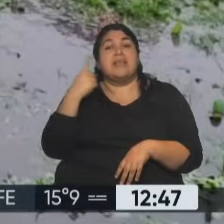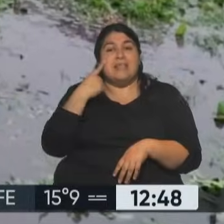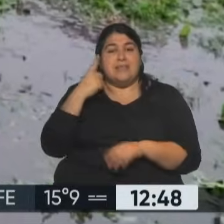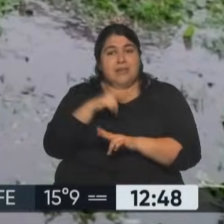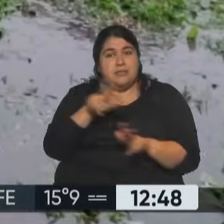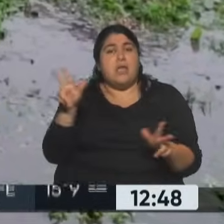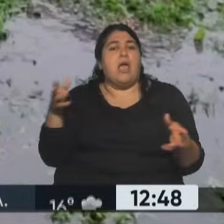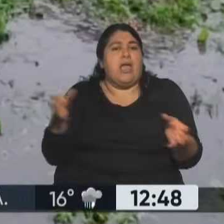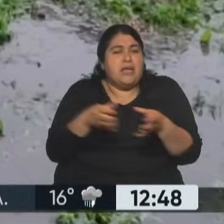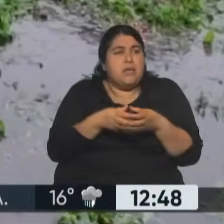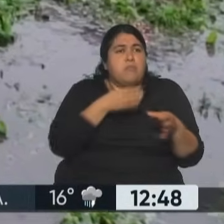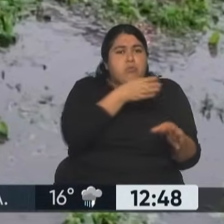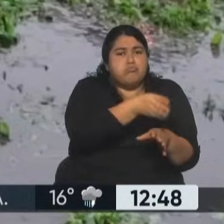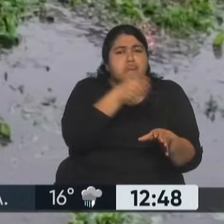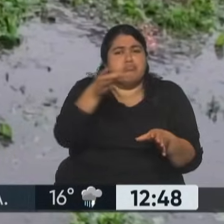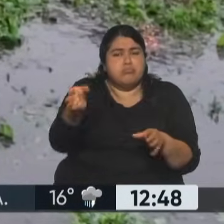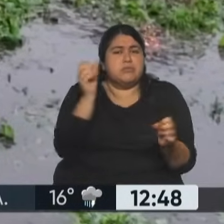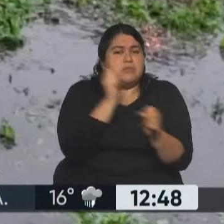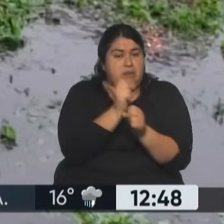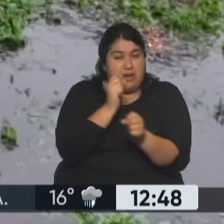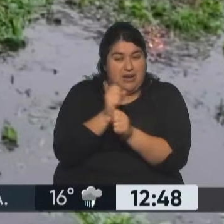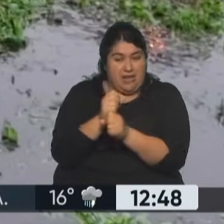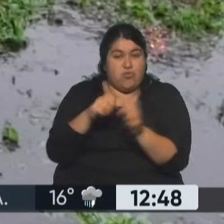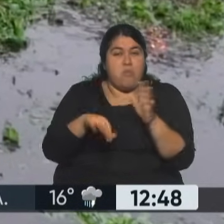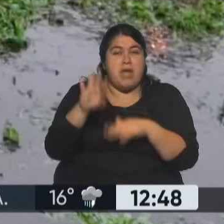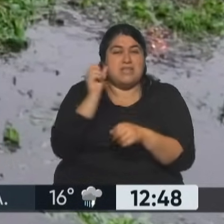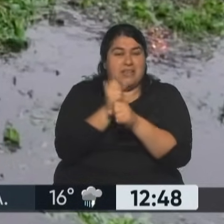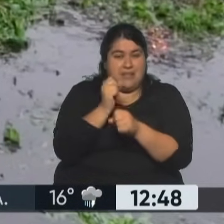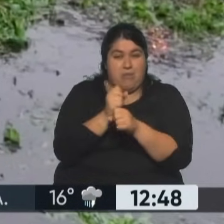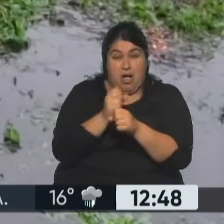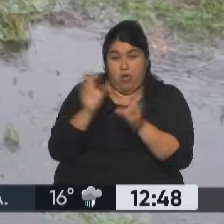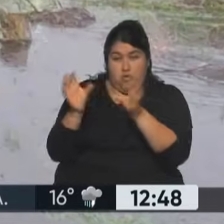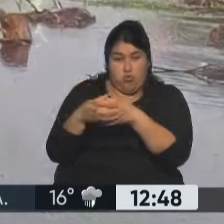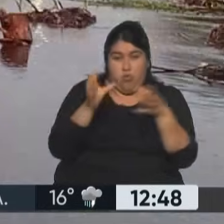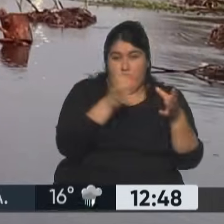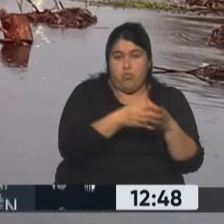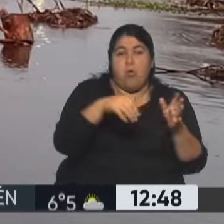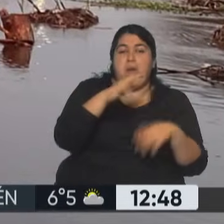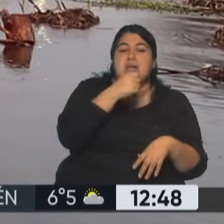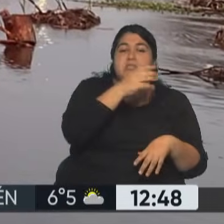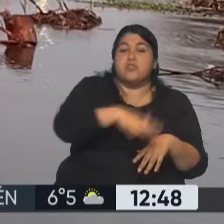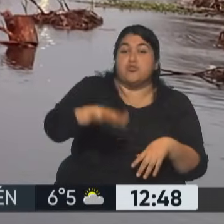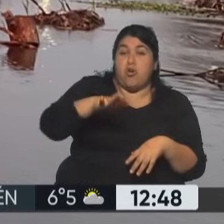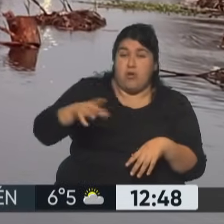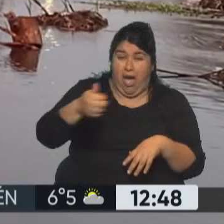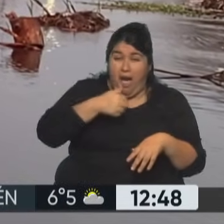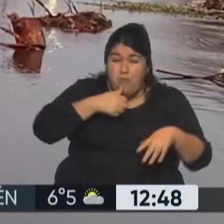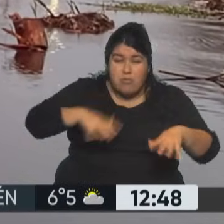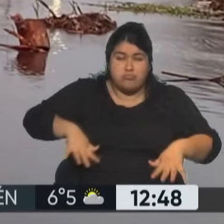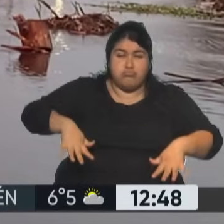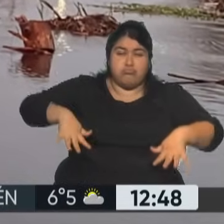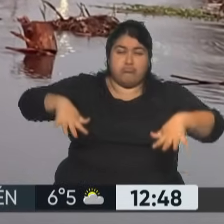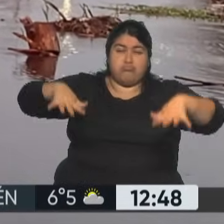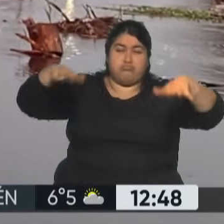con los equipos en los barrios afectados. Allí vemos parte de lo que implica el trabajo de las cuadrillas en las zonas donde el agua ha generado verdaderos